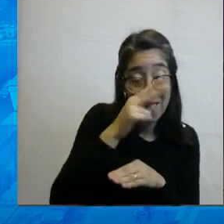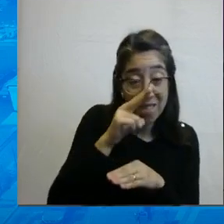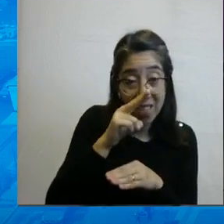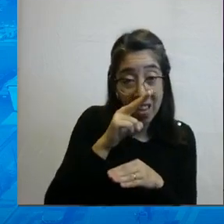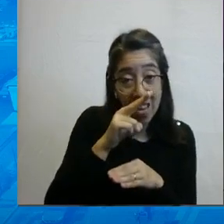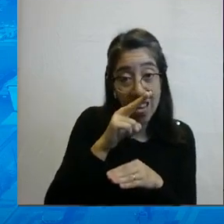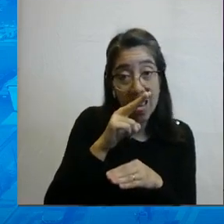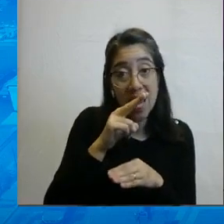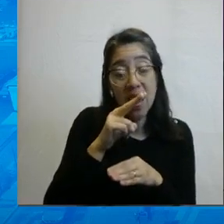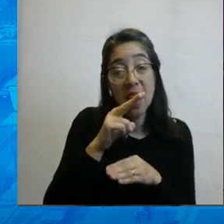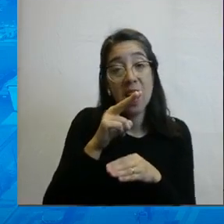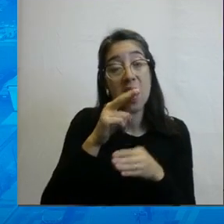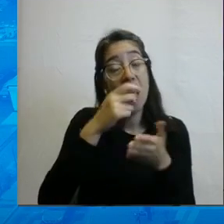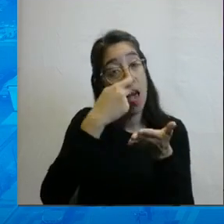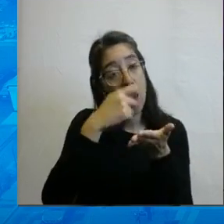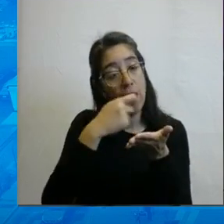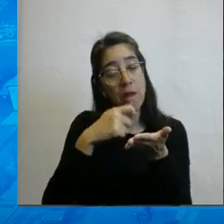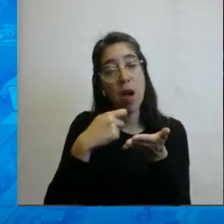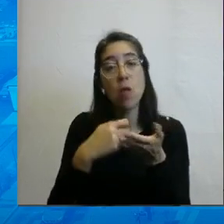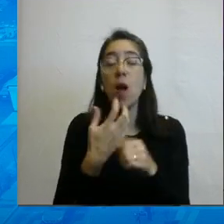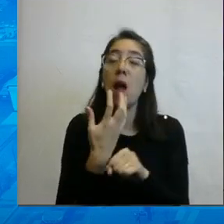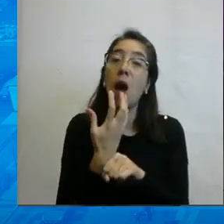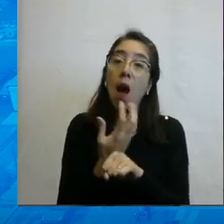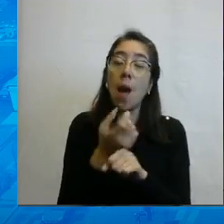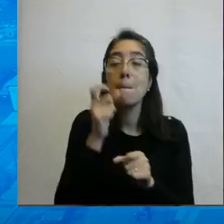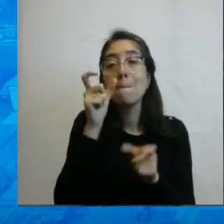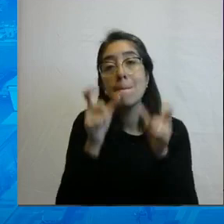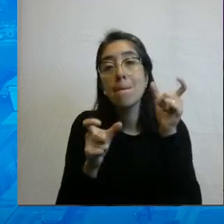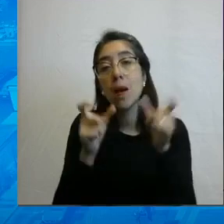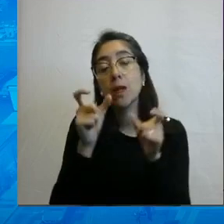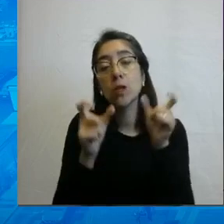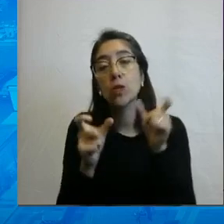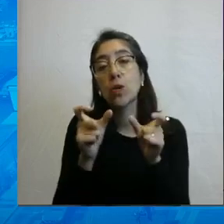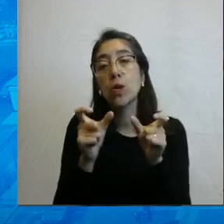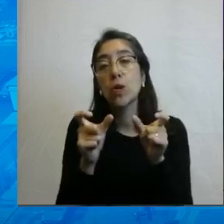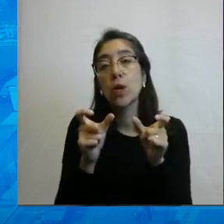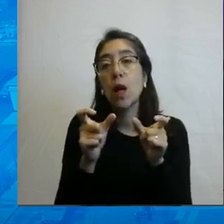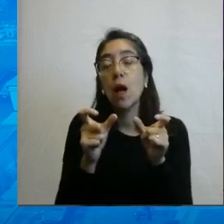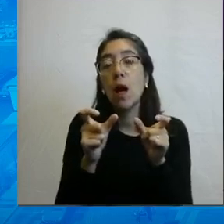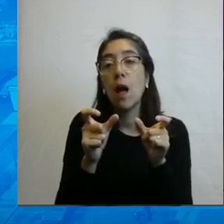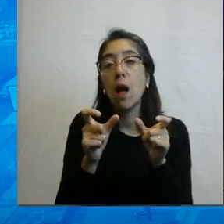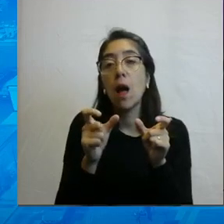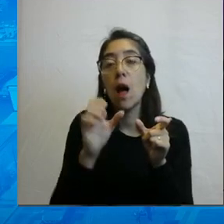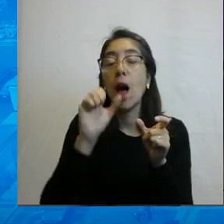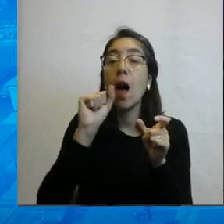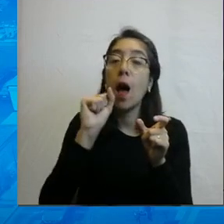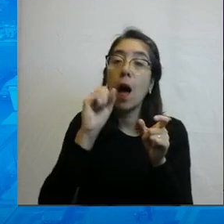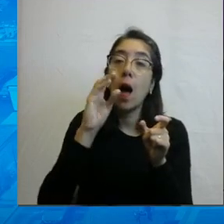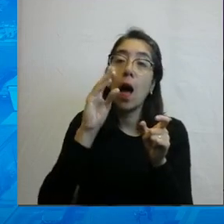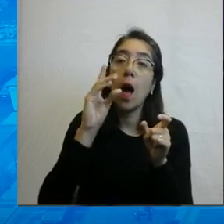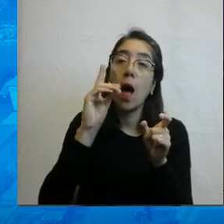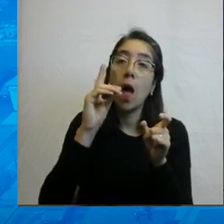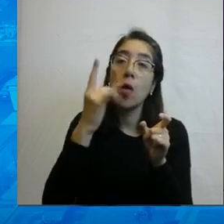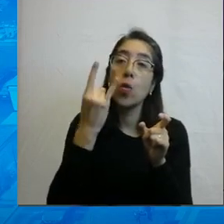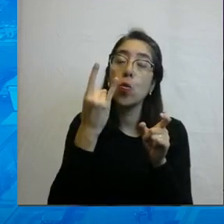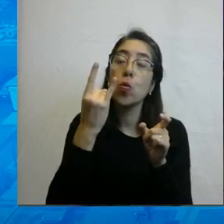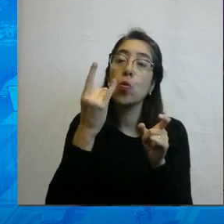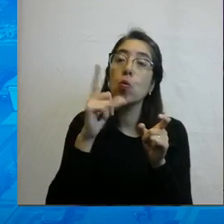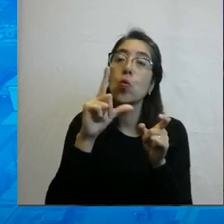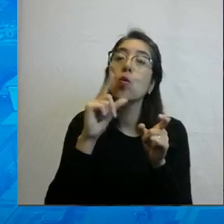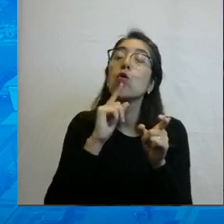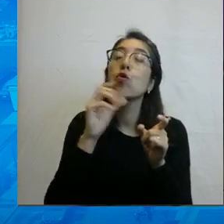mismo, porque hay adultos mayores y personas que están sufriendo las consecuencias del mal estado de estos